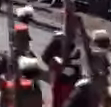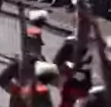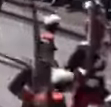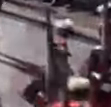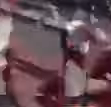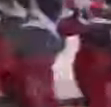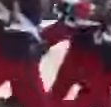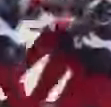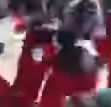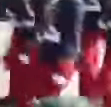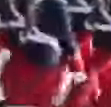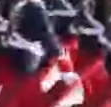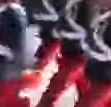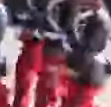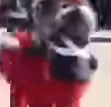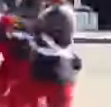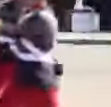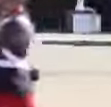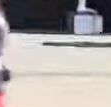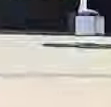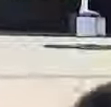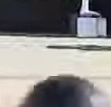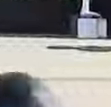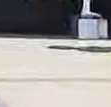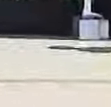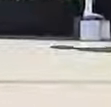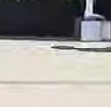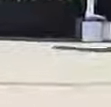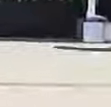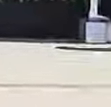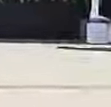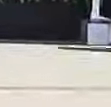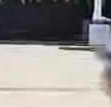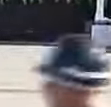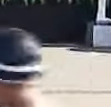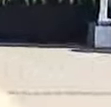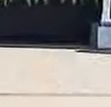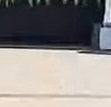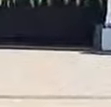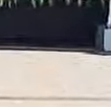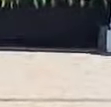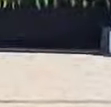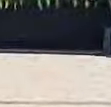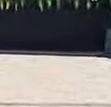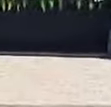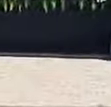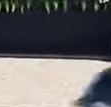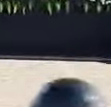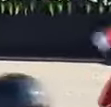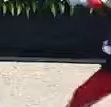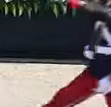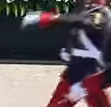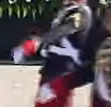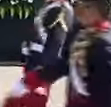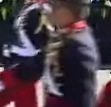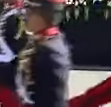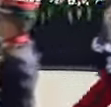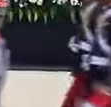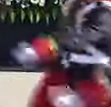a este Palacio Nacional que felicita a los cadetes guatemaltecos.